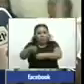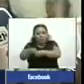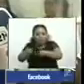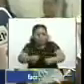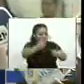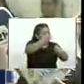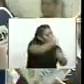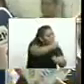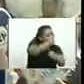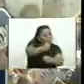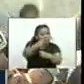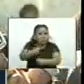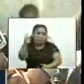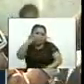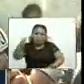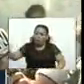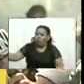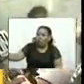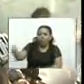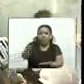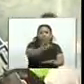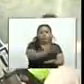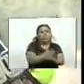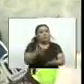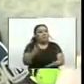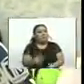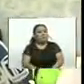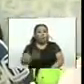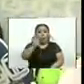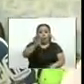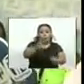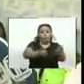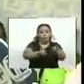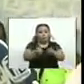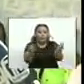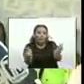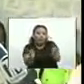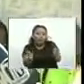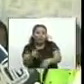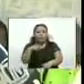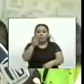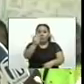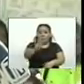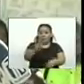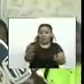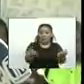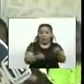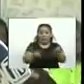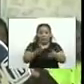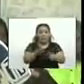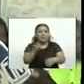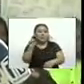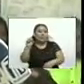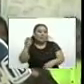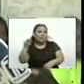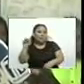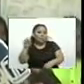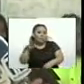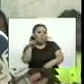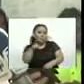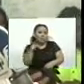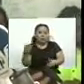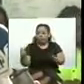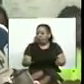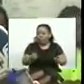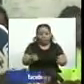barrer las calles, a recolectar la basura. Hoy de desechos vamos a tener cuatro camioncitos de la dirección de desechos sólidos, los camioncitos Selur, que le llaman, que son de los de